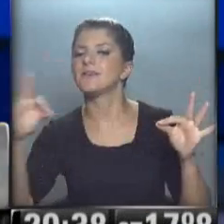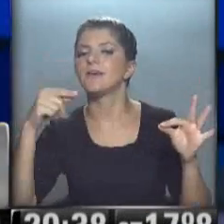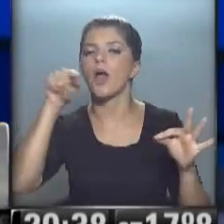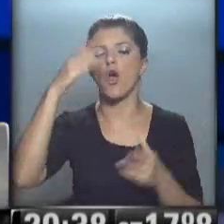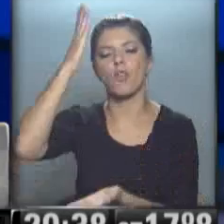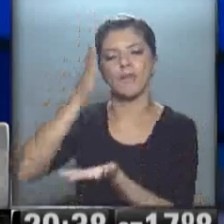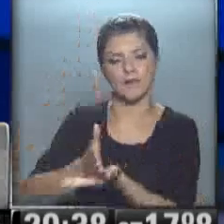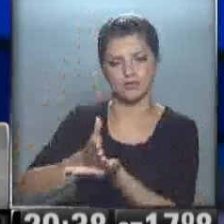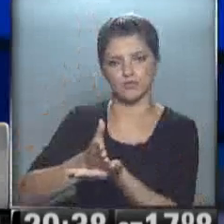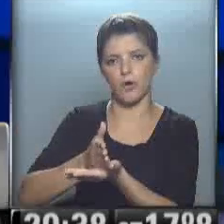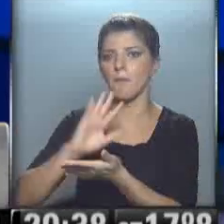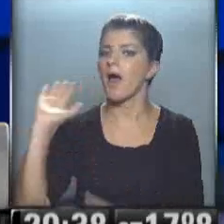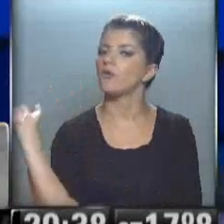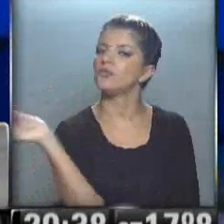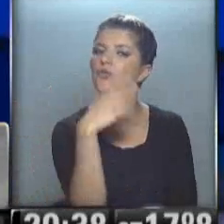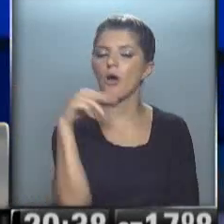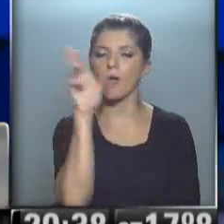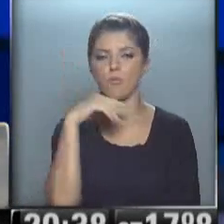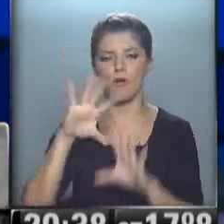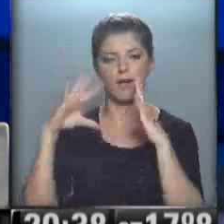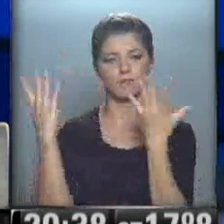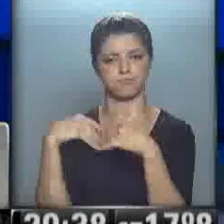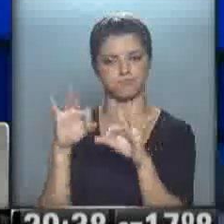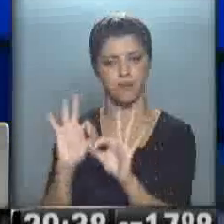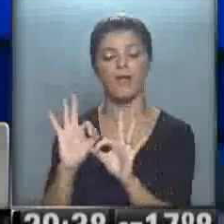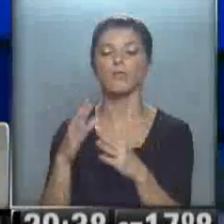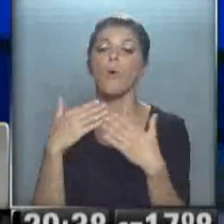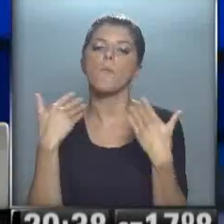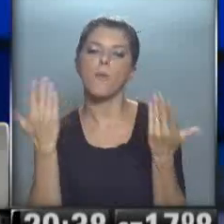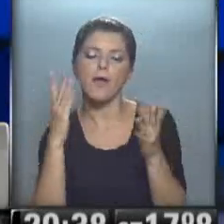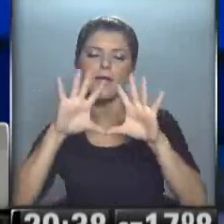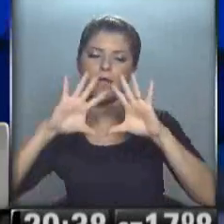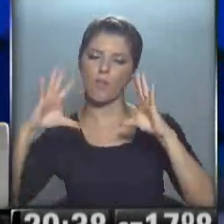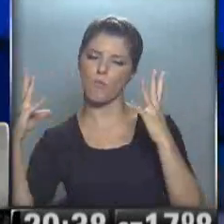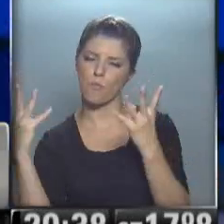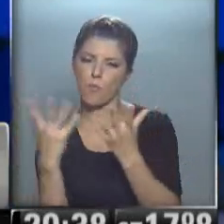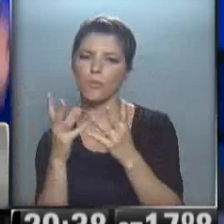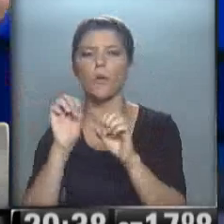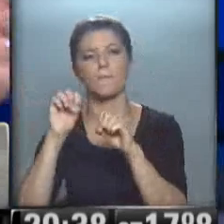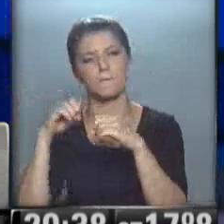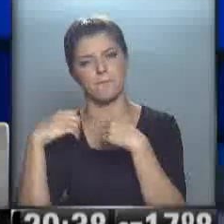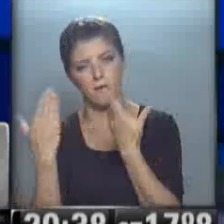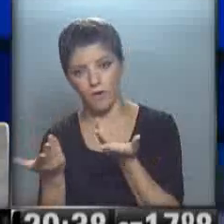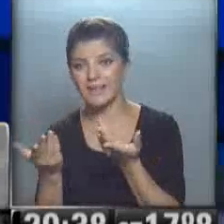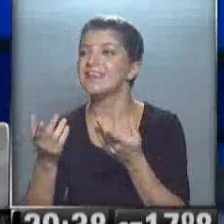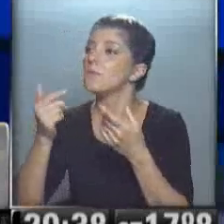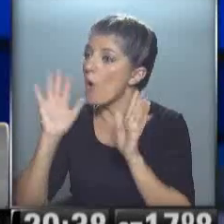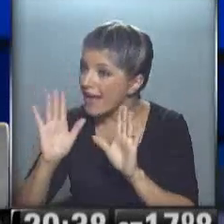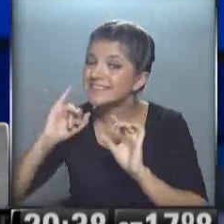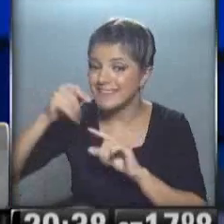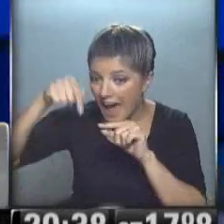los derechos para toda la ciudadanía, entonces seguramente el mundo estaría mucho mejor y entonces